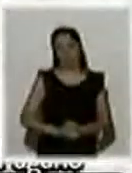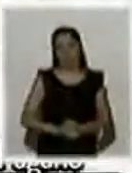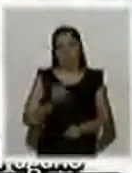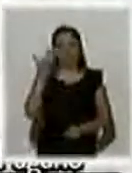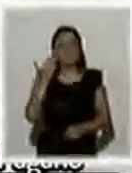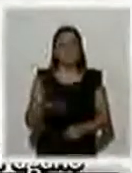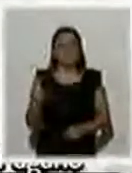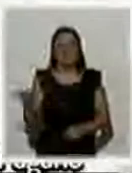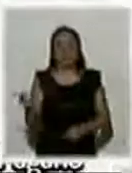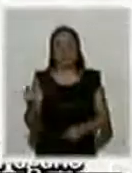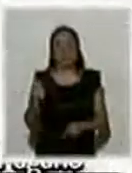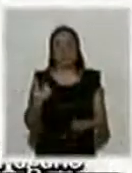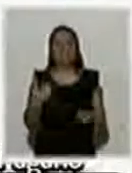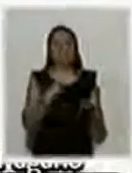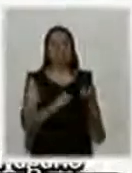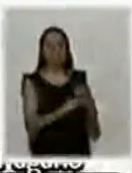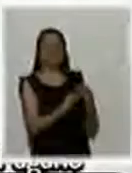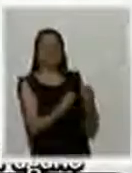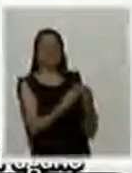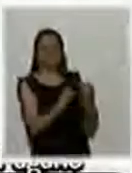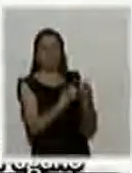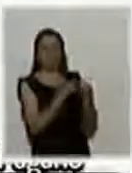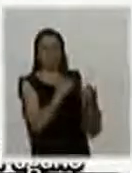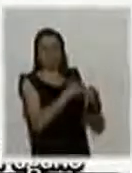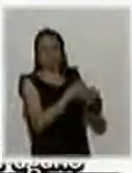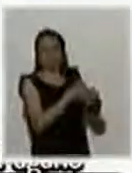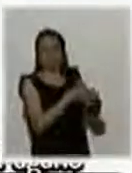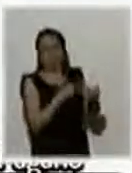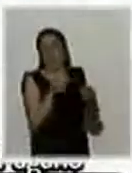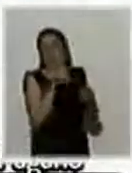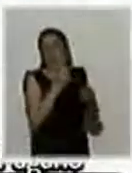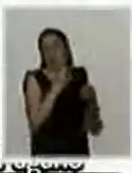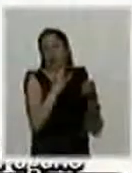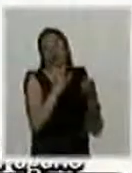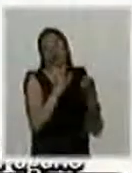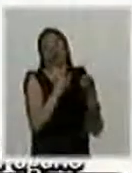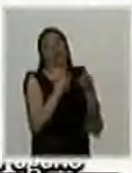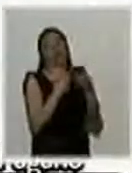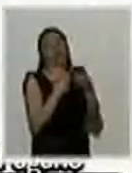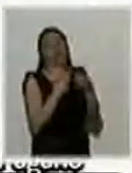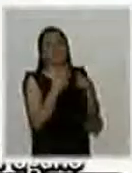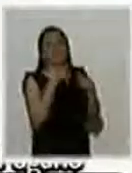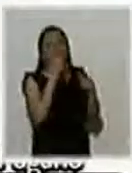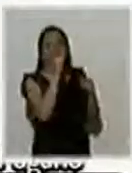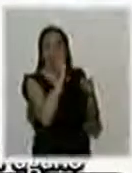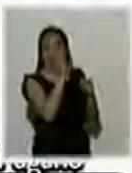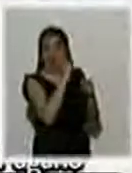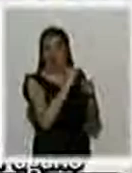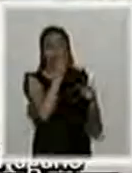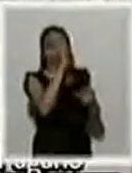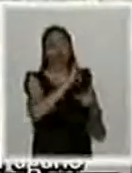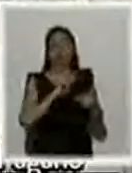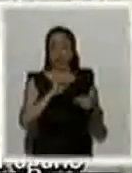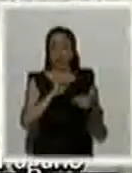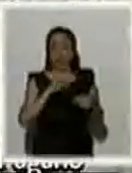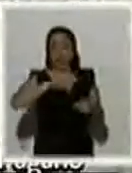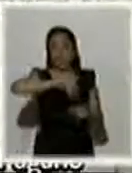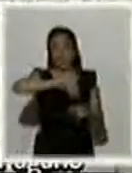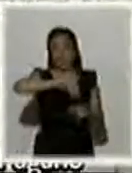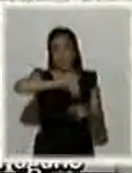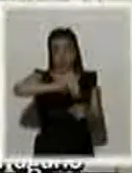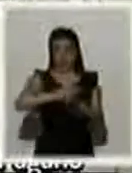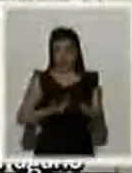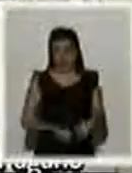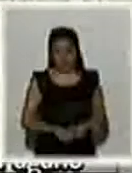las adicciones, las drogas, el alcohol, el juego. Pretendemos, deseamos que